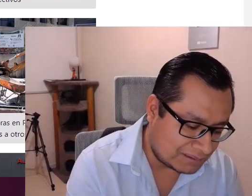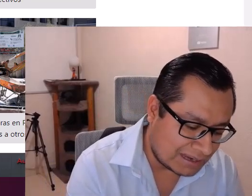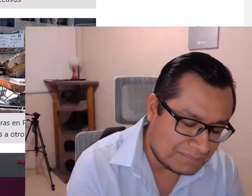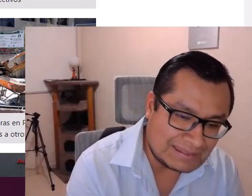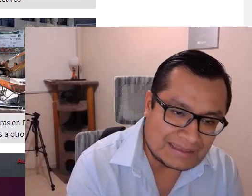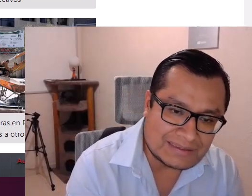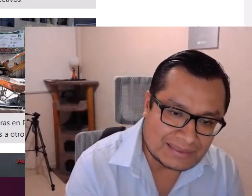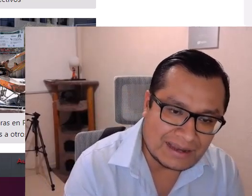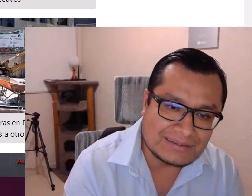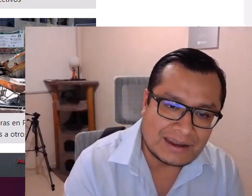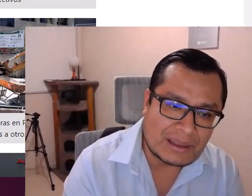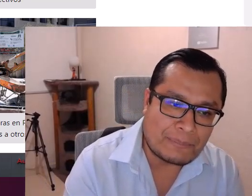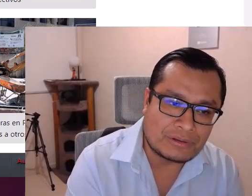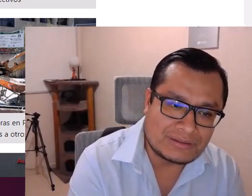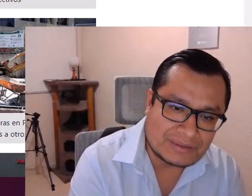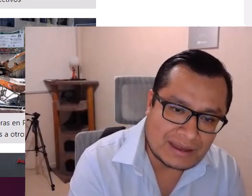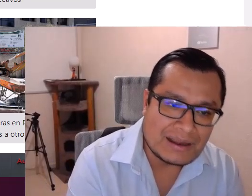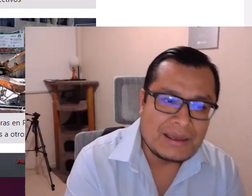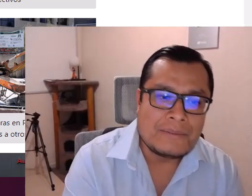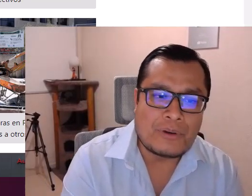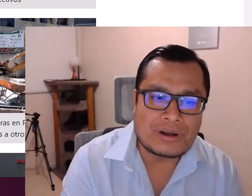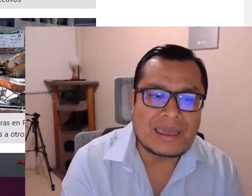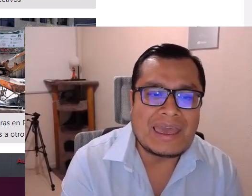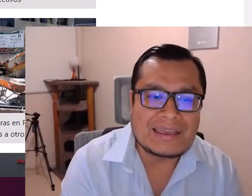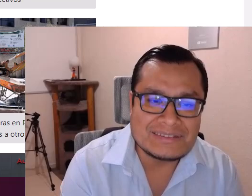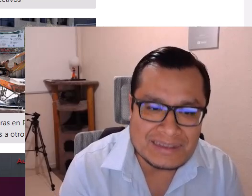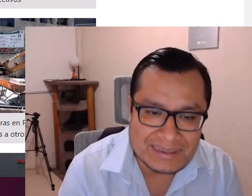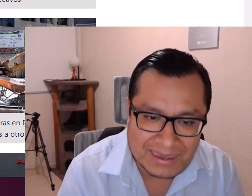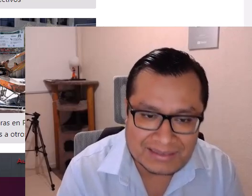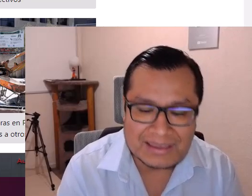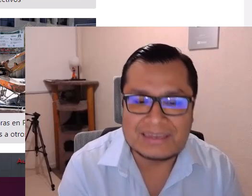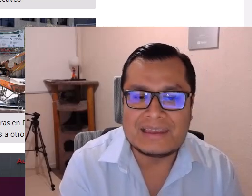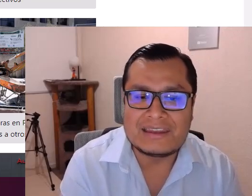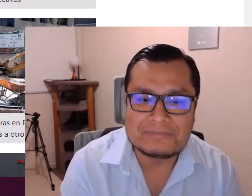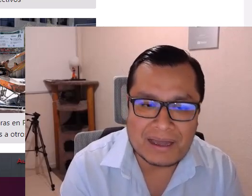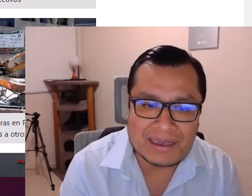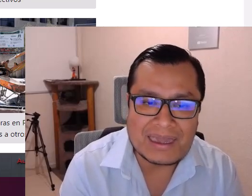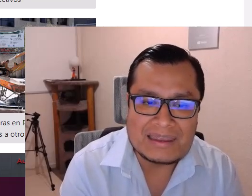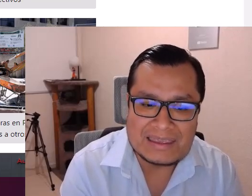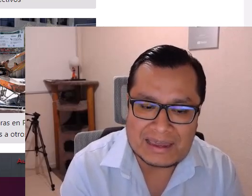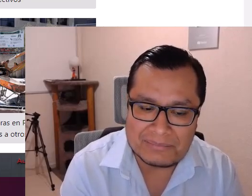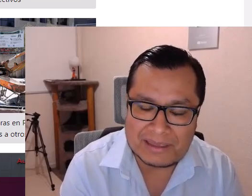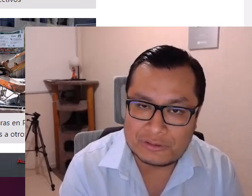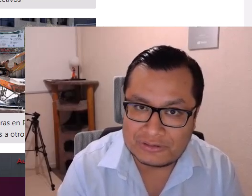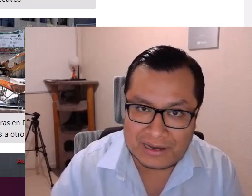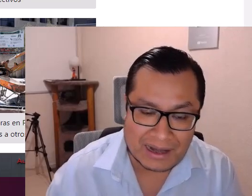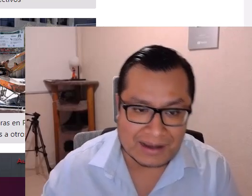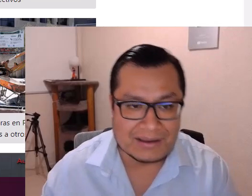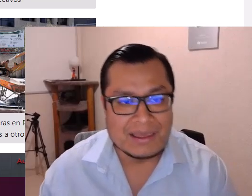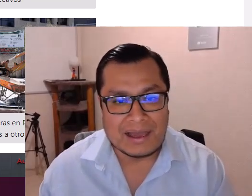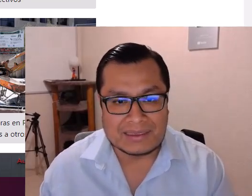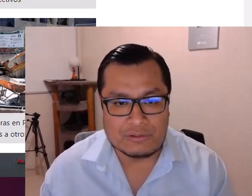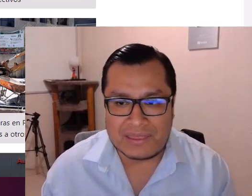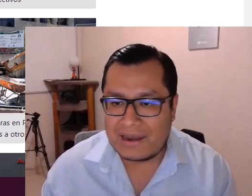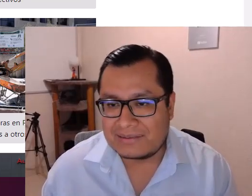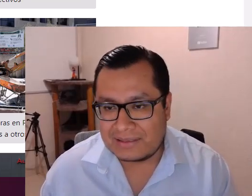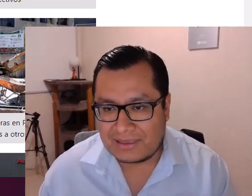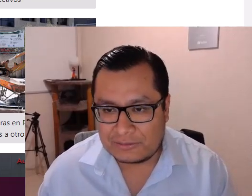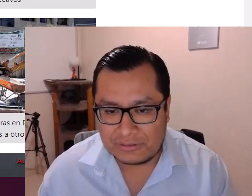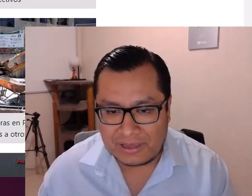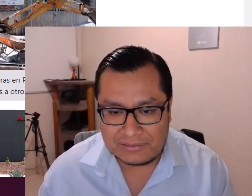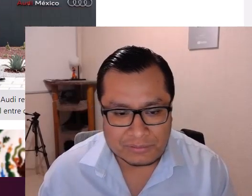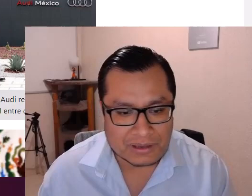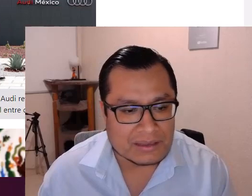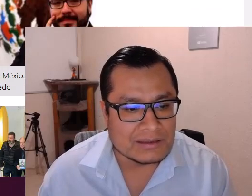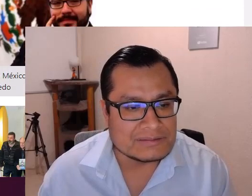especialmente estatales salieron a protestar porque exigen que se les pague el incremento salarial Aquí hay una de